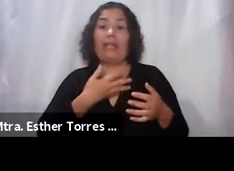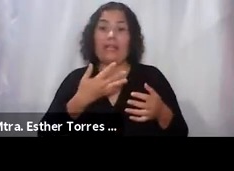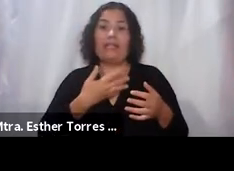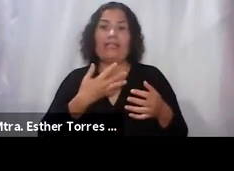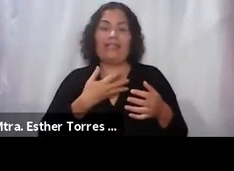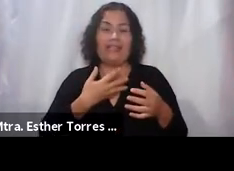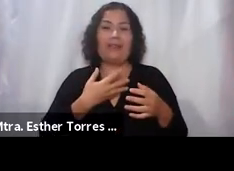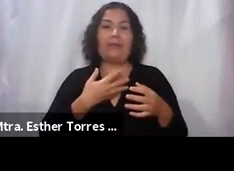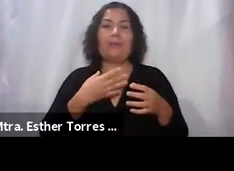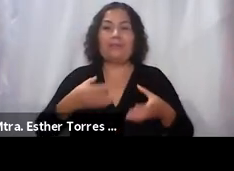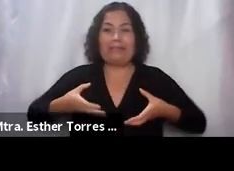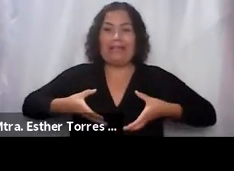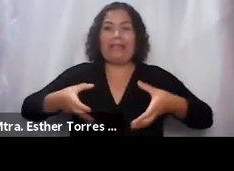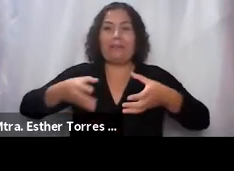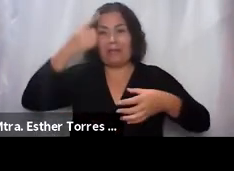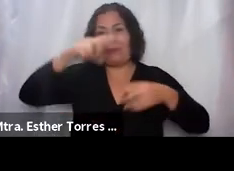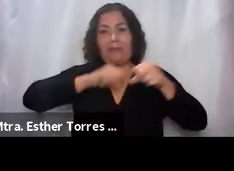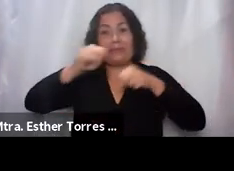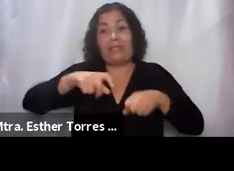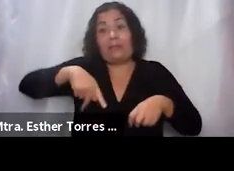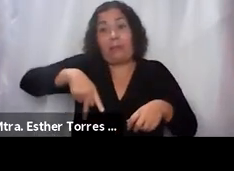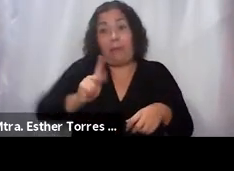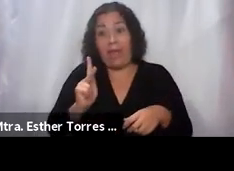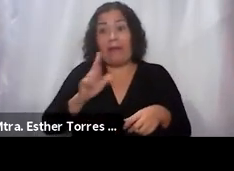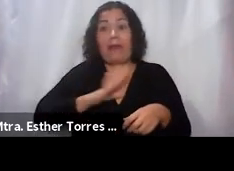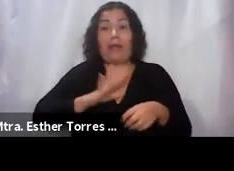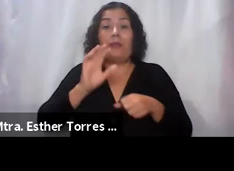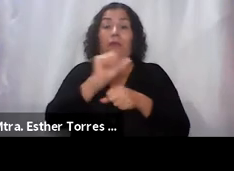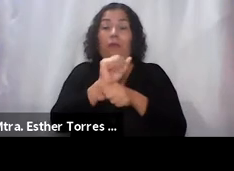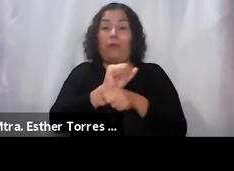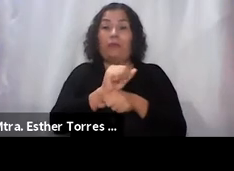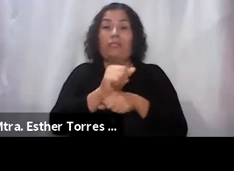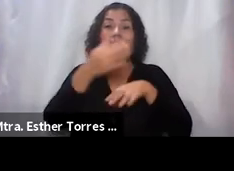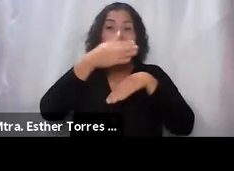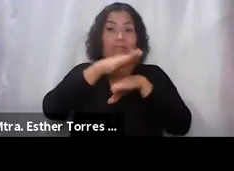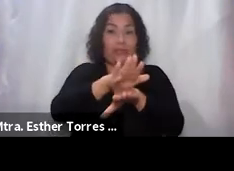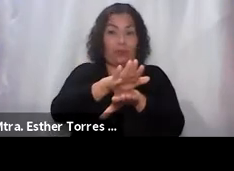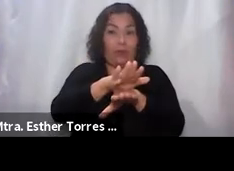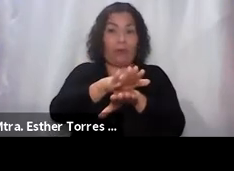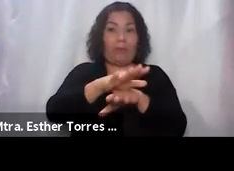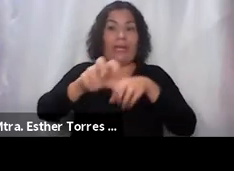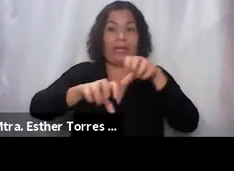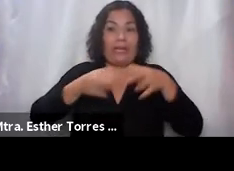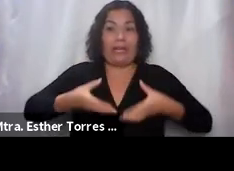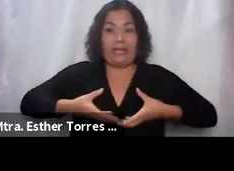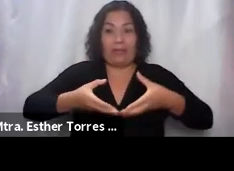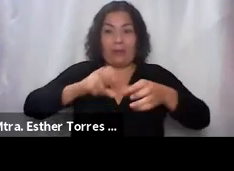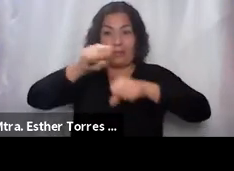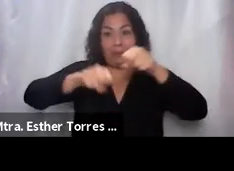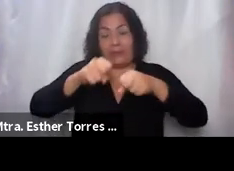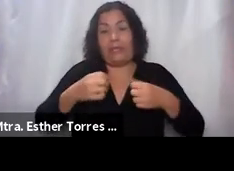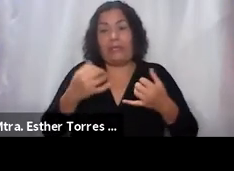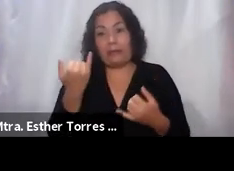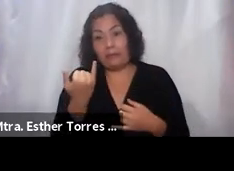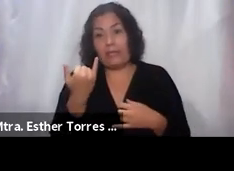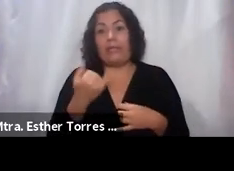un coche estacionado sobre esa ciclovía, por lo tanto el usuario, el ciclista, ¿no? Pues